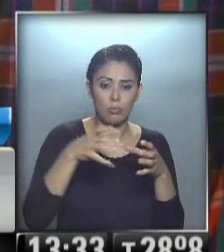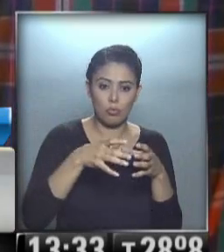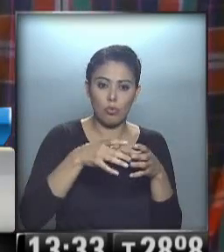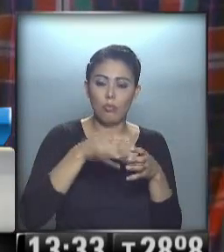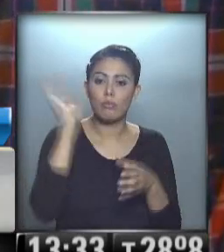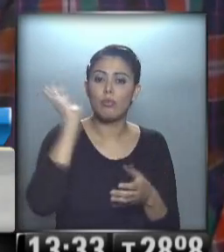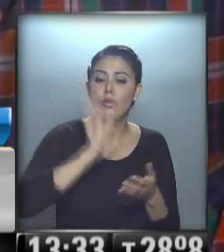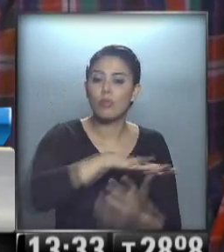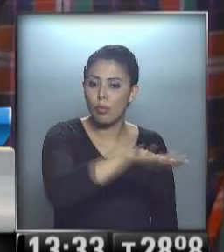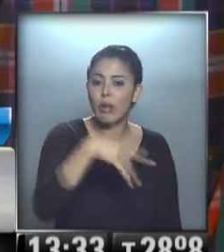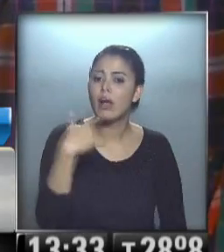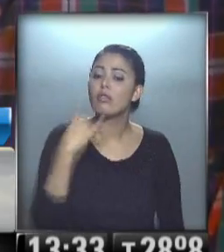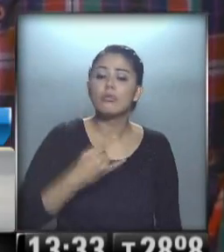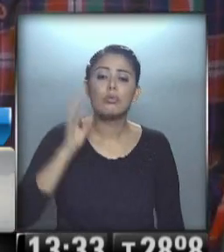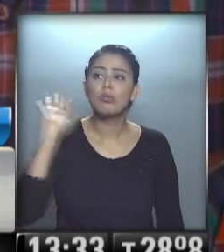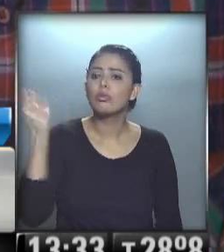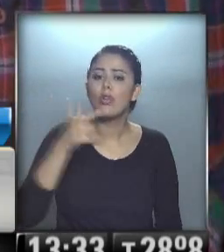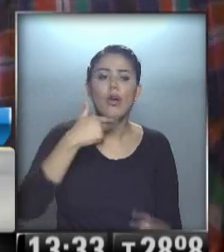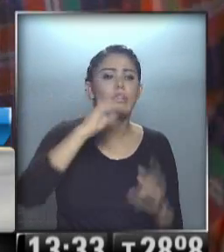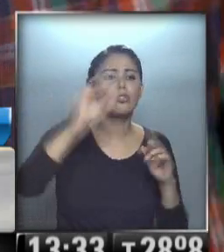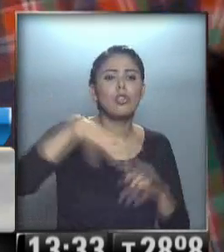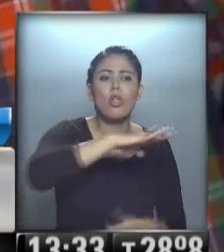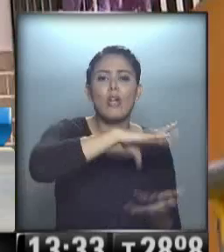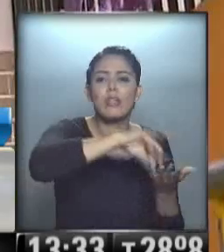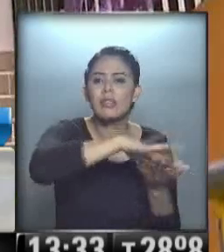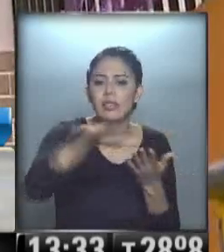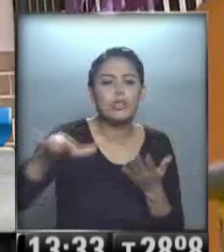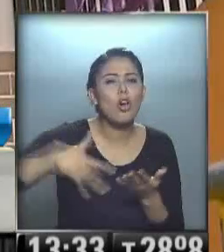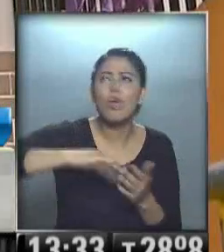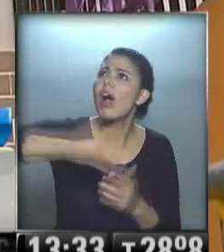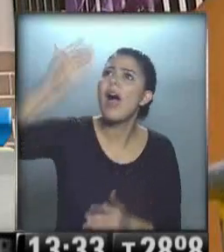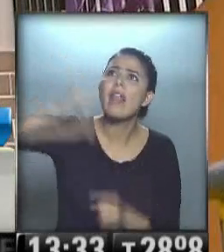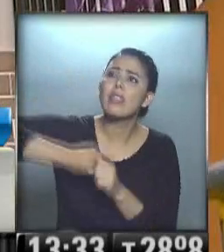que nos encargáramos nosotros de repartir todos estos lotes para arriba, todos.